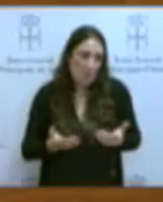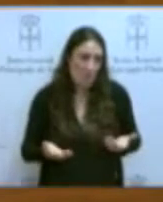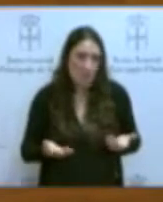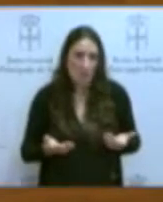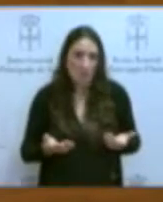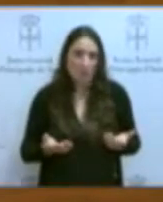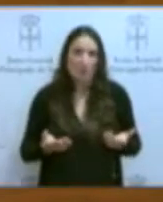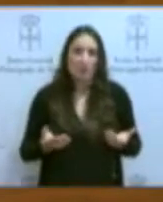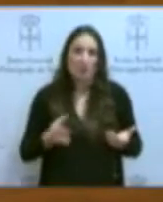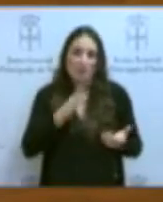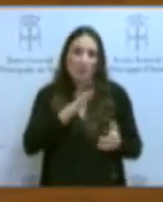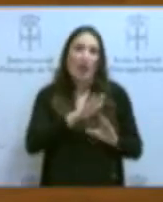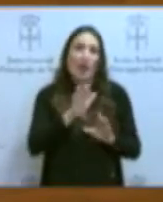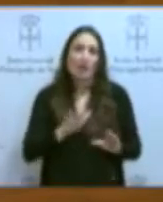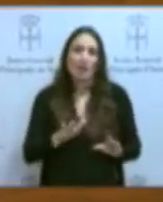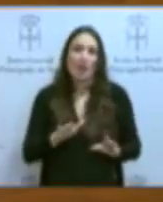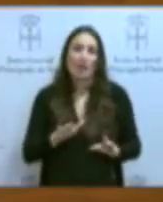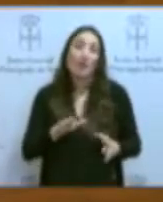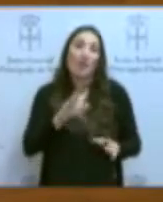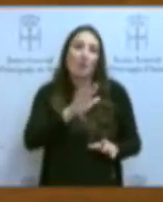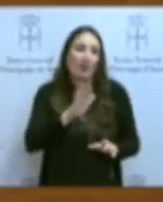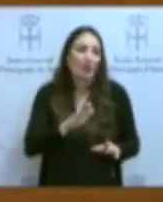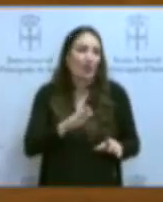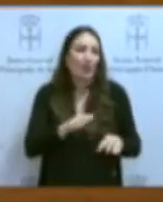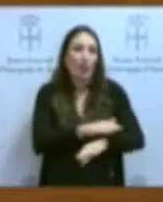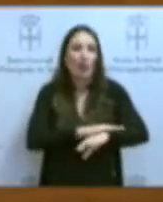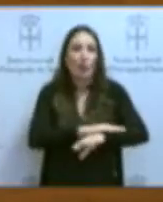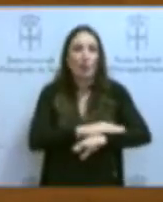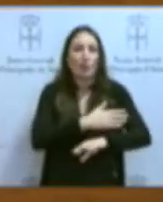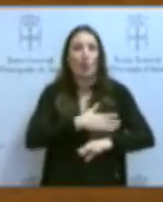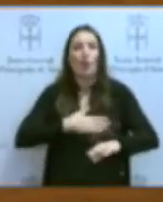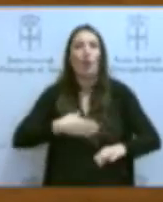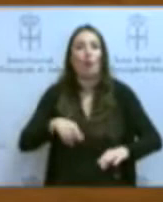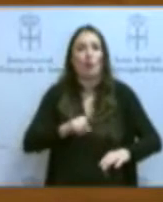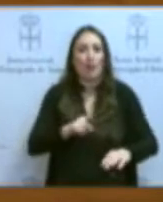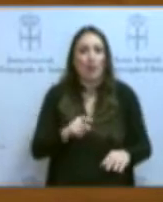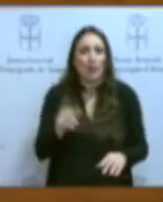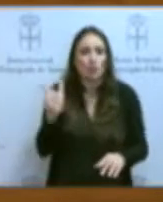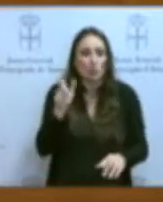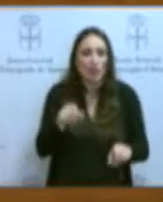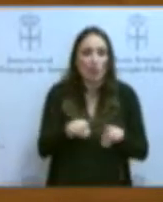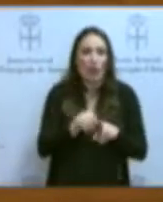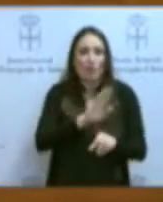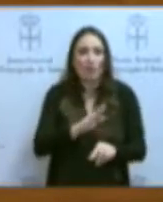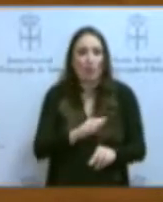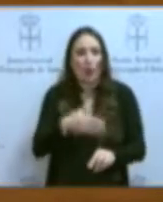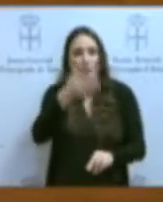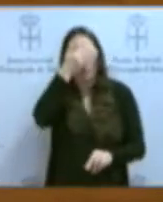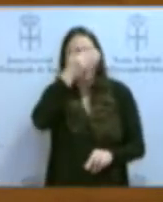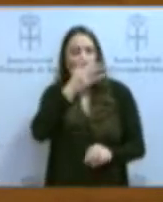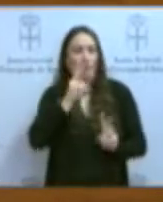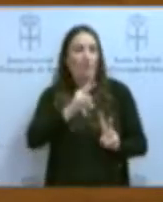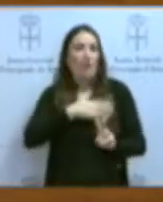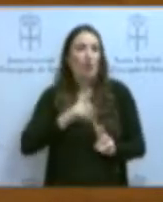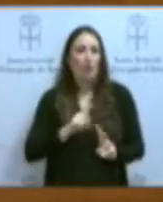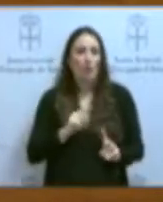de WhatsApp, que se tapa oídos, ojos y boca para negar la evidencia que cualquier